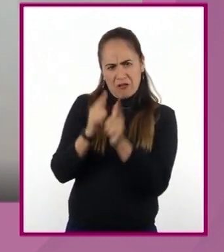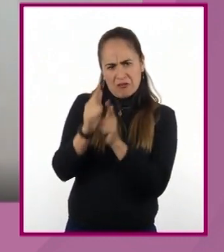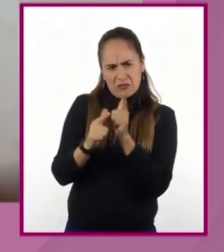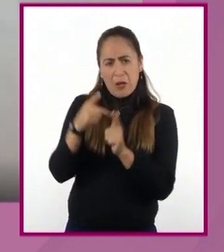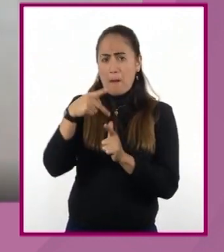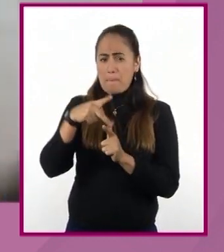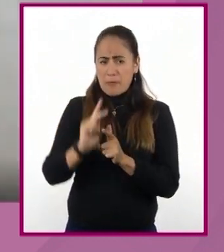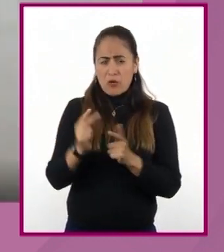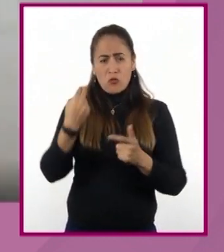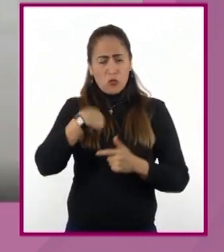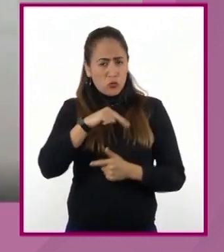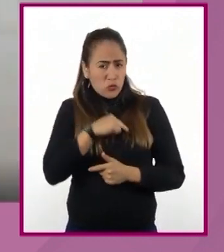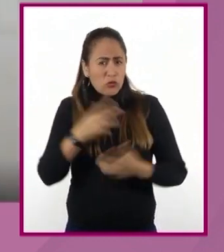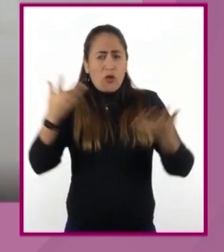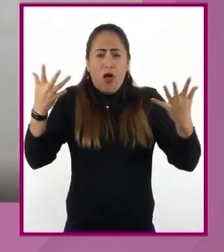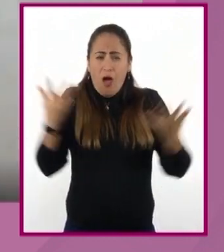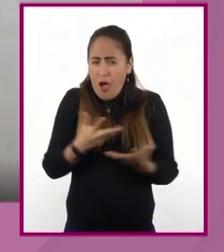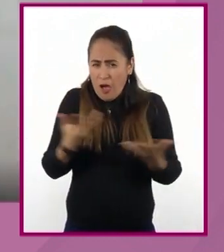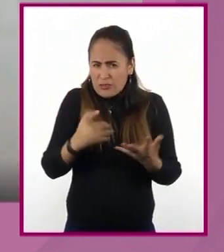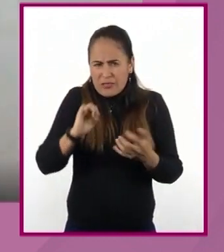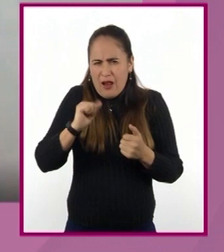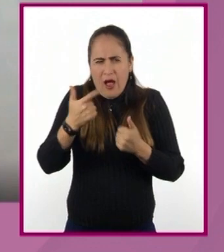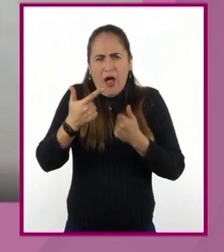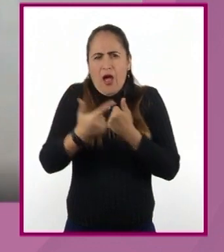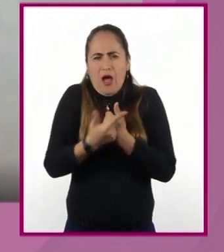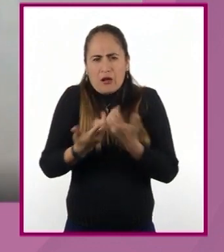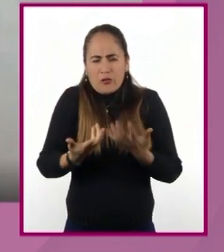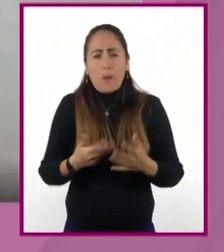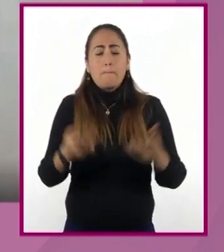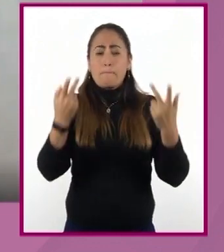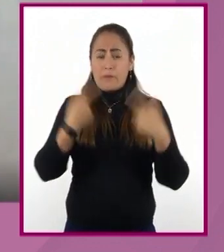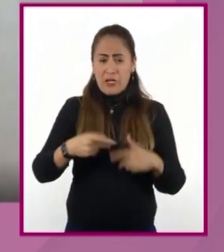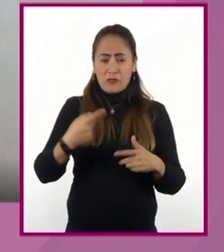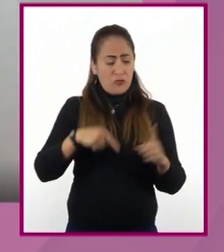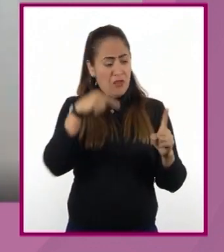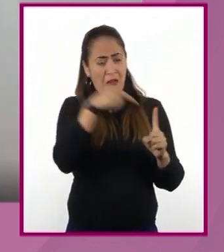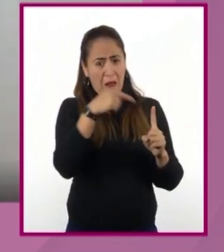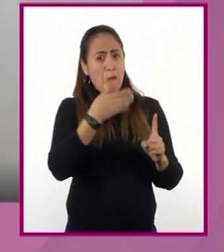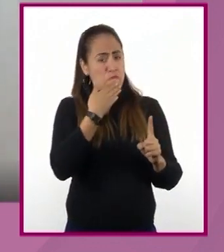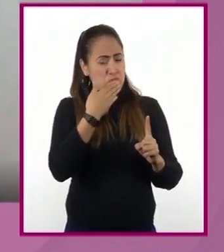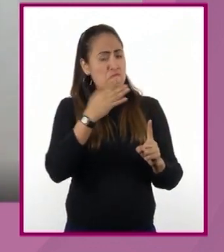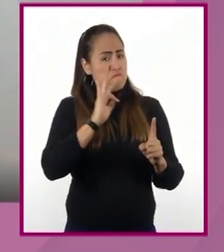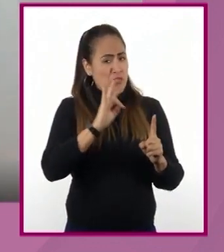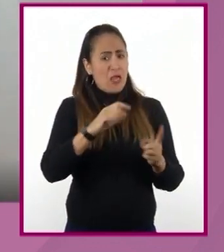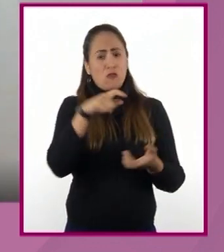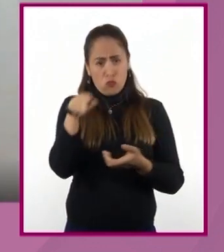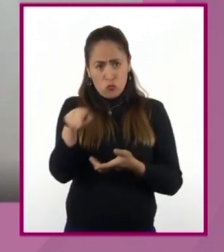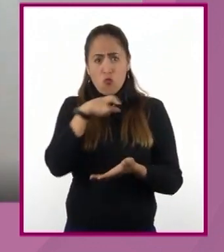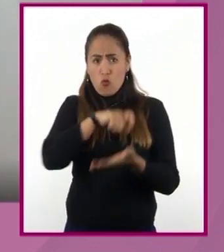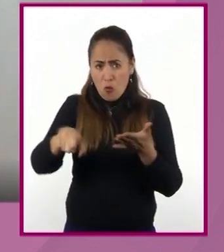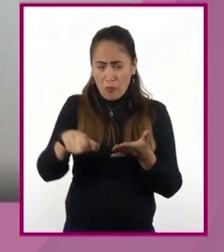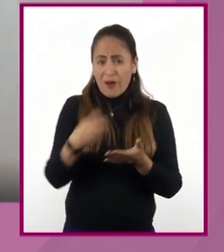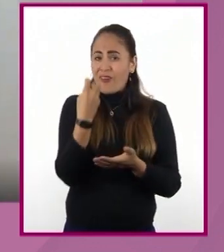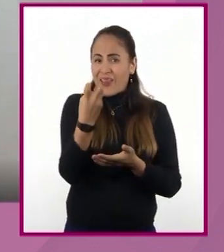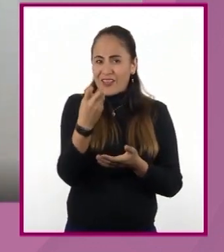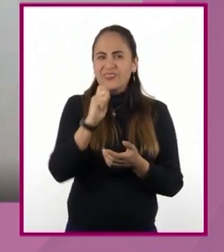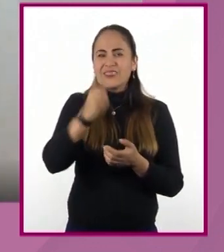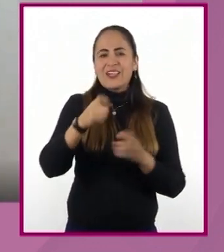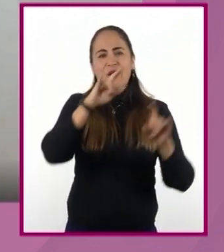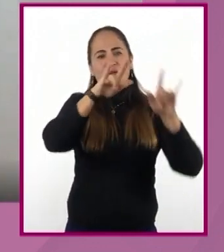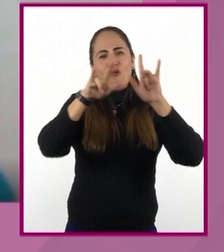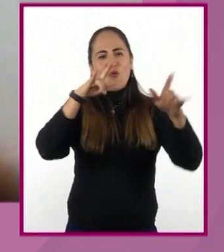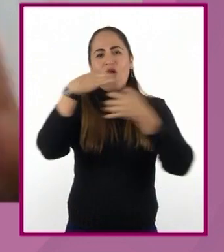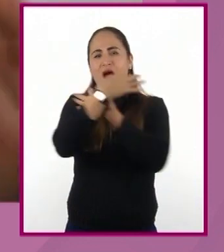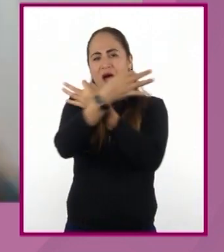todo acto que hacemos, o sea, si una persona habla bien de algo y dice cómpralo, ya está haciendo publicidad.